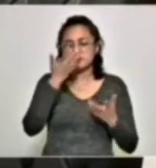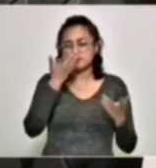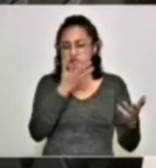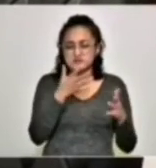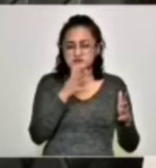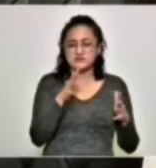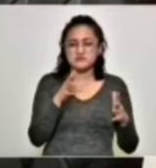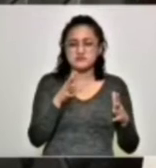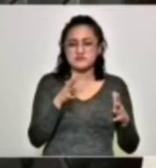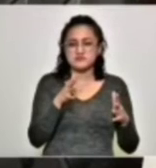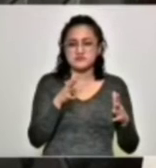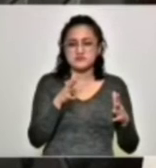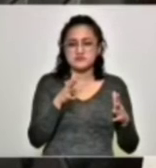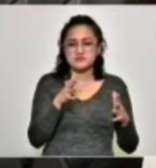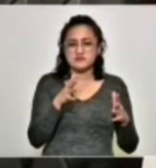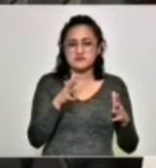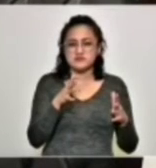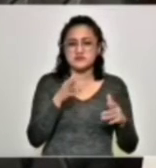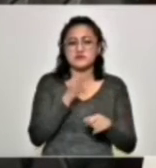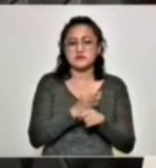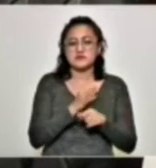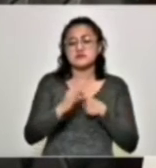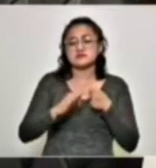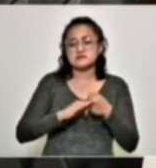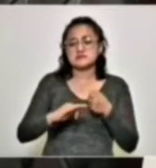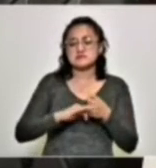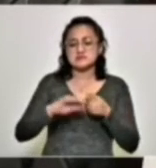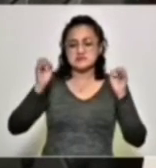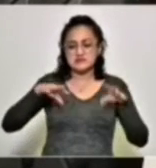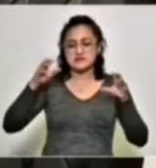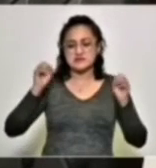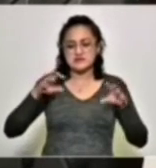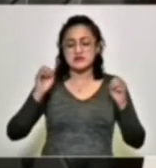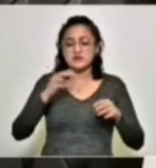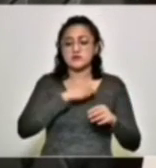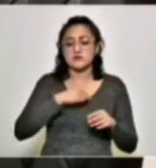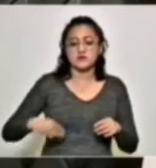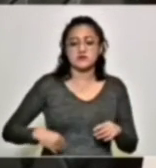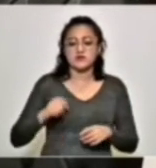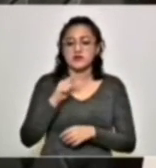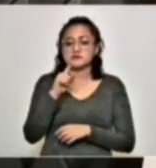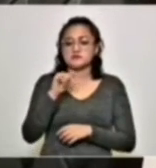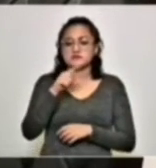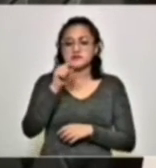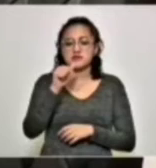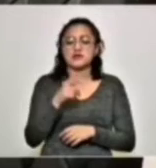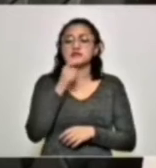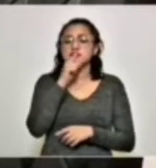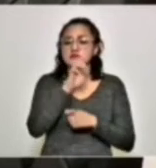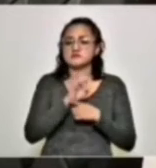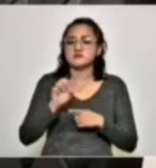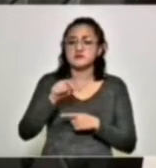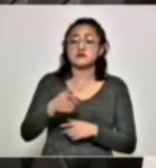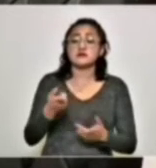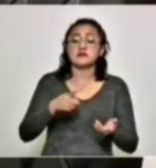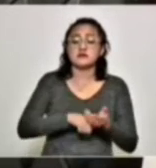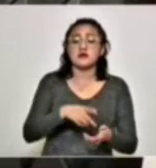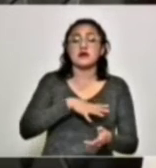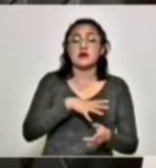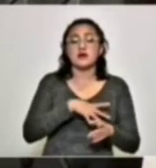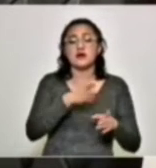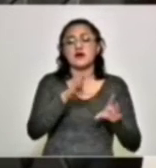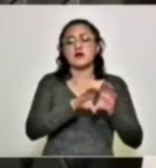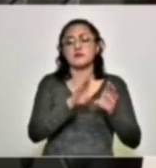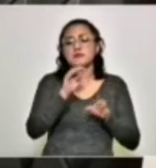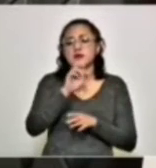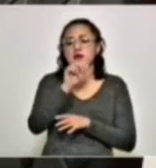madrugada, debido a las lluvias constantes, en los municipios de Atzitzintla y Esperanza, ocasionaron el desbordamiento